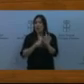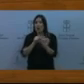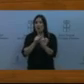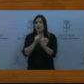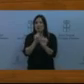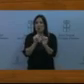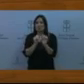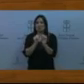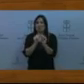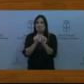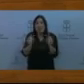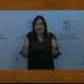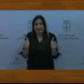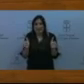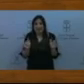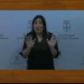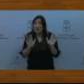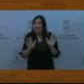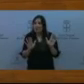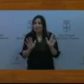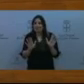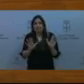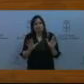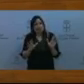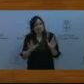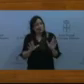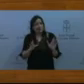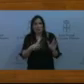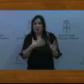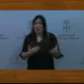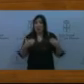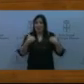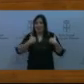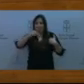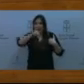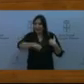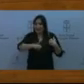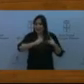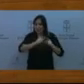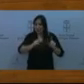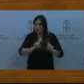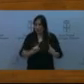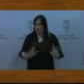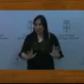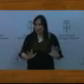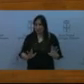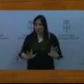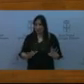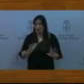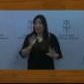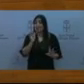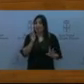competencias que pueda tener una comunidad autónoma, incluso el propio alcance que debe tener